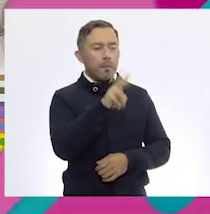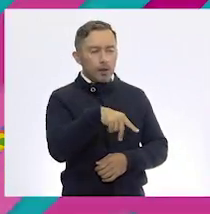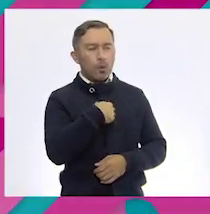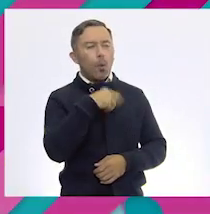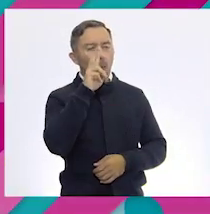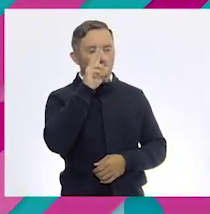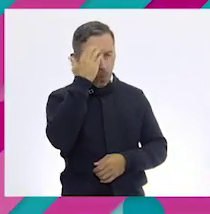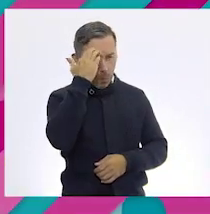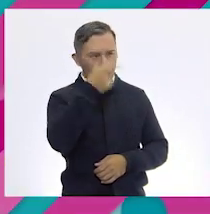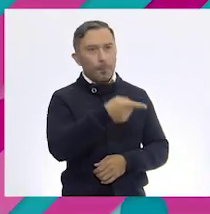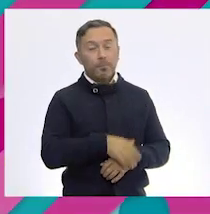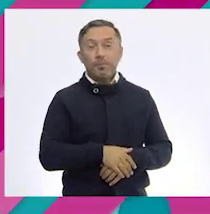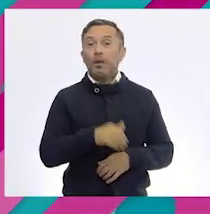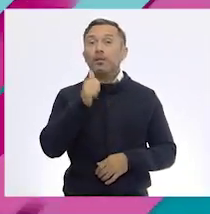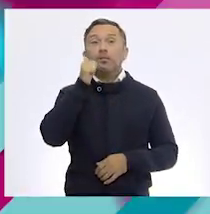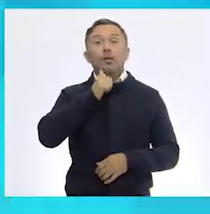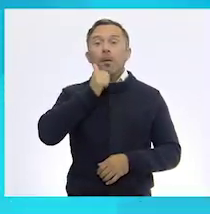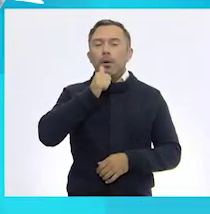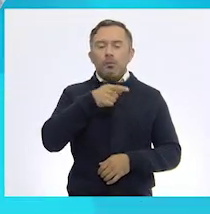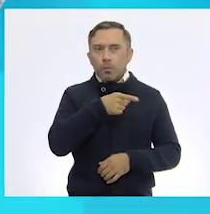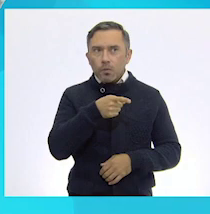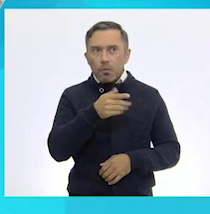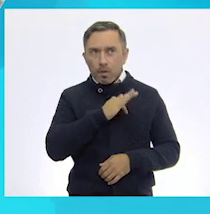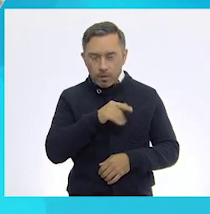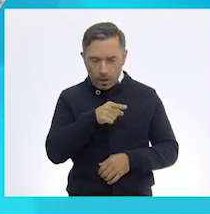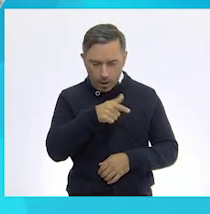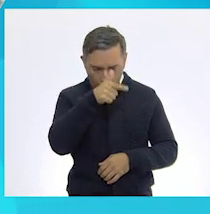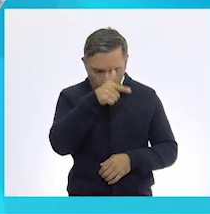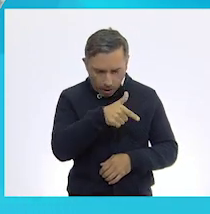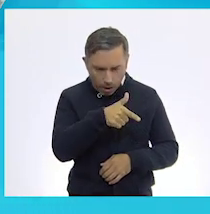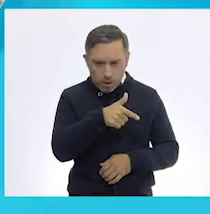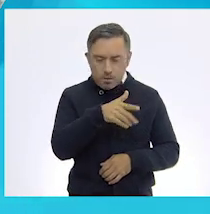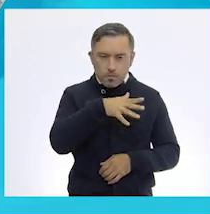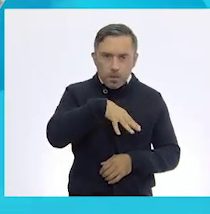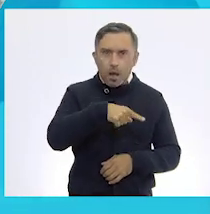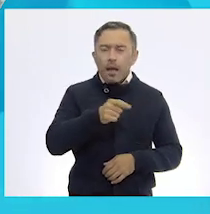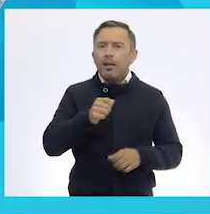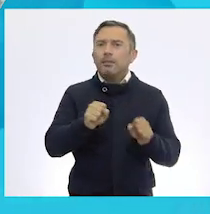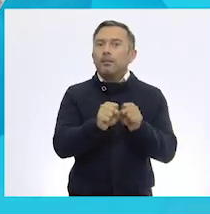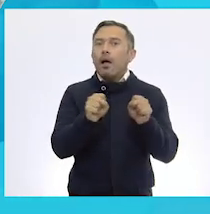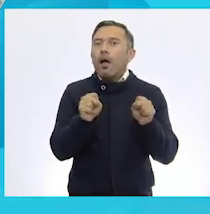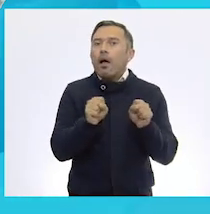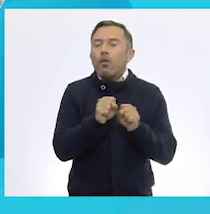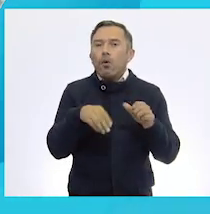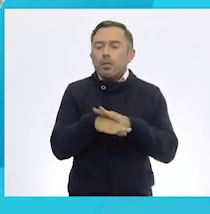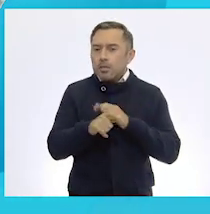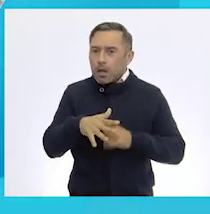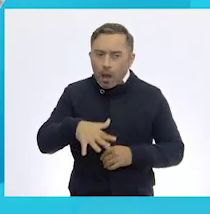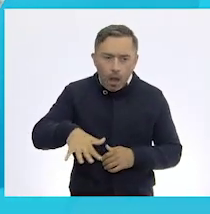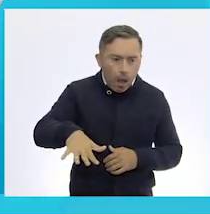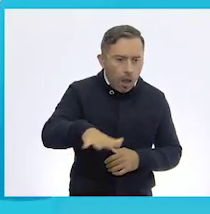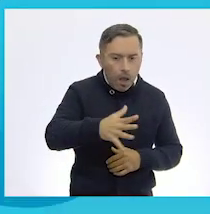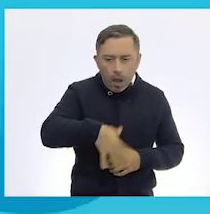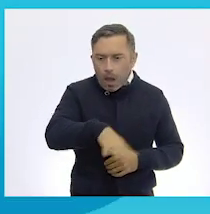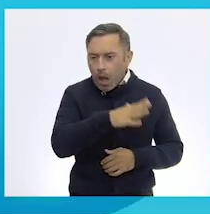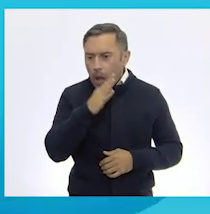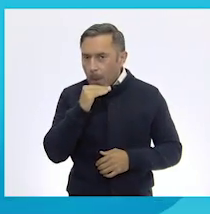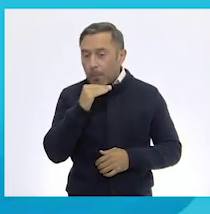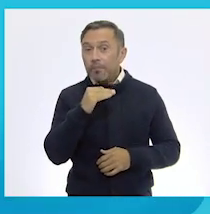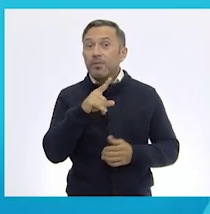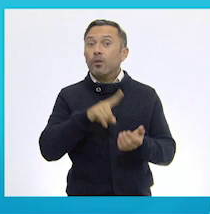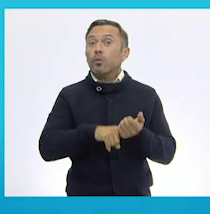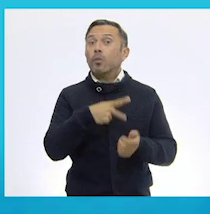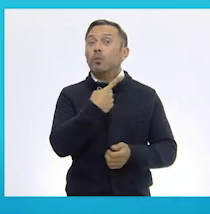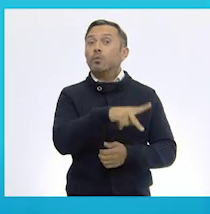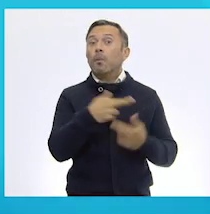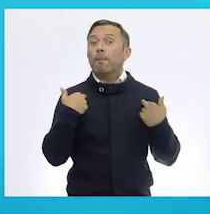encontrándolos, pero resulta incómodo para ellos buscarlos por todo el salón. Su maestra ya les